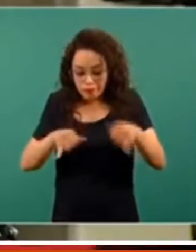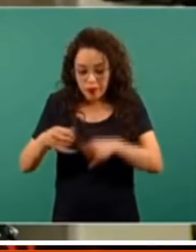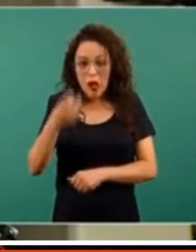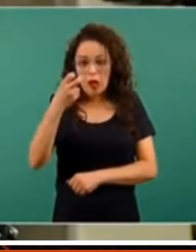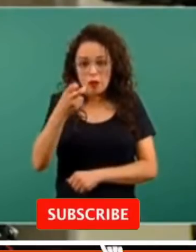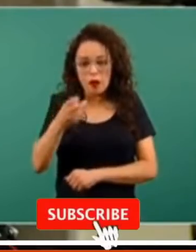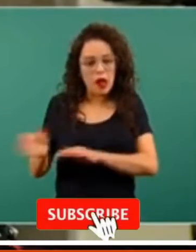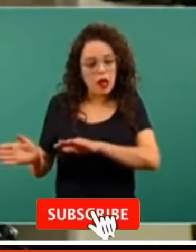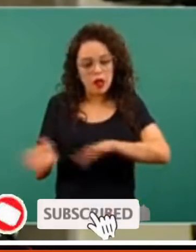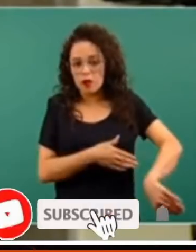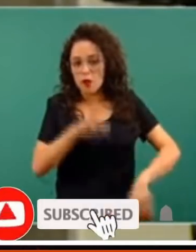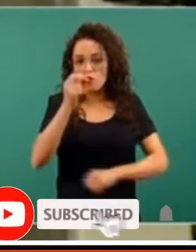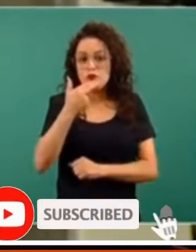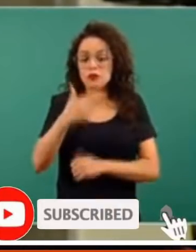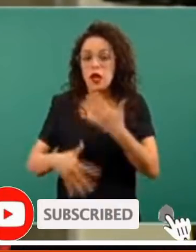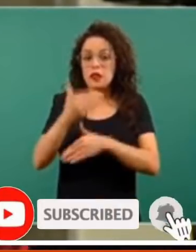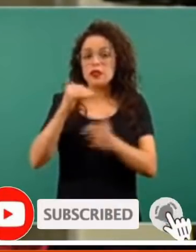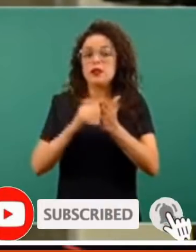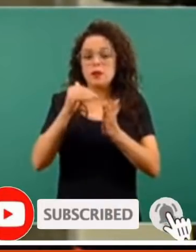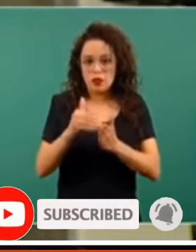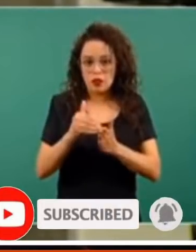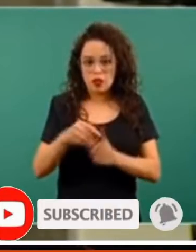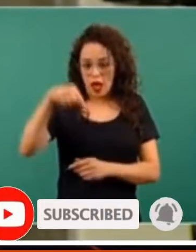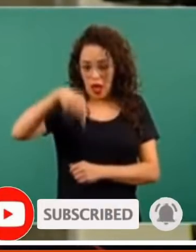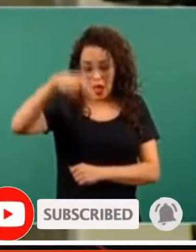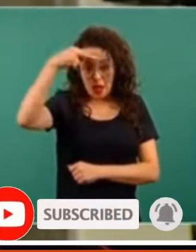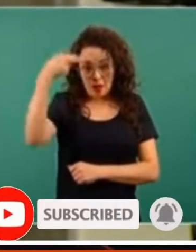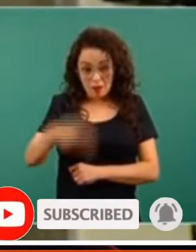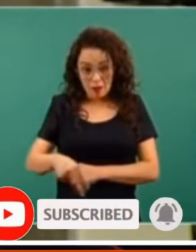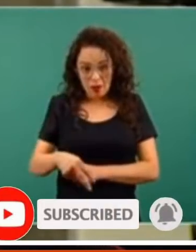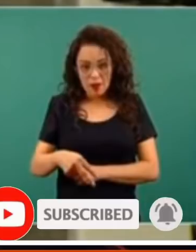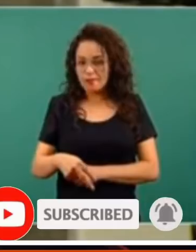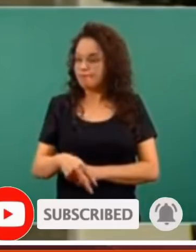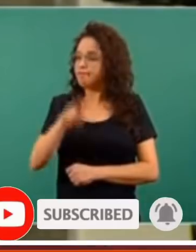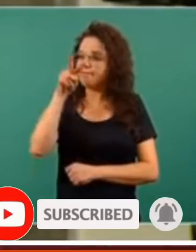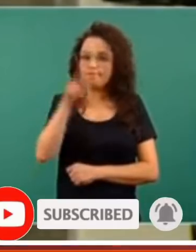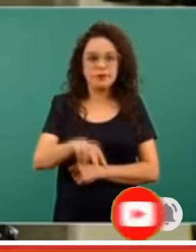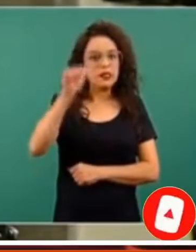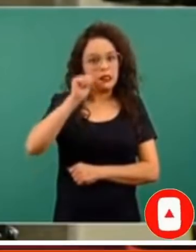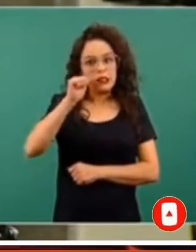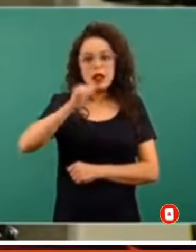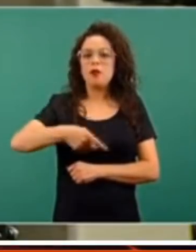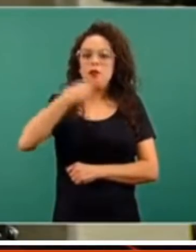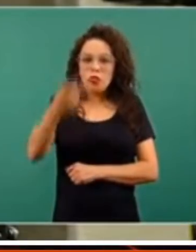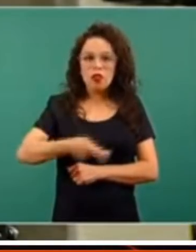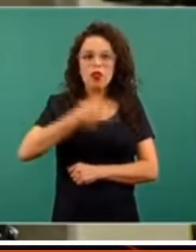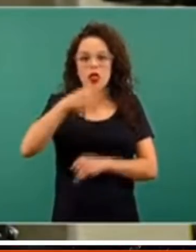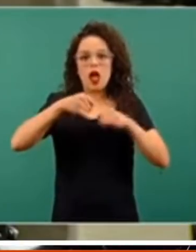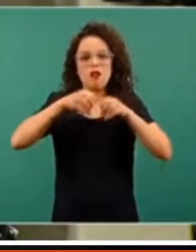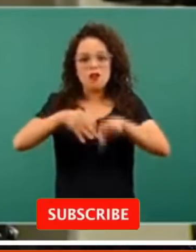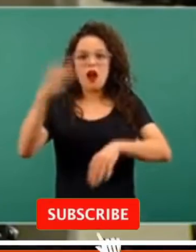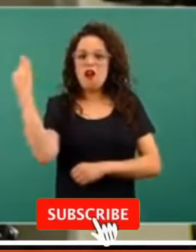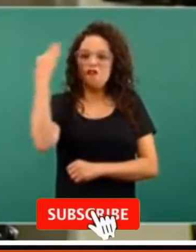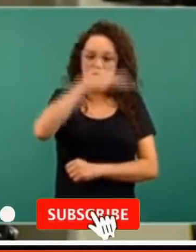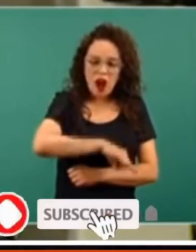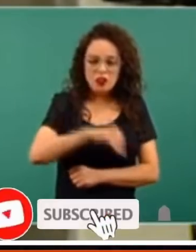dosis. En México se ha generado una desinformación por los medios que les encanta desinformar y que a eso obviamente también